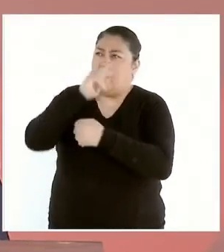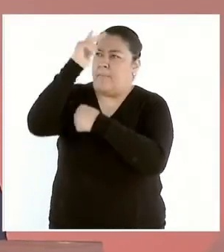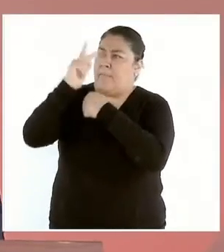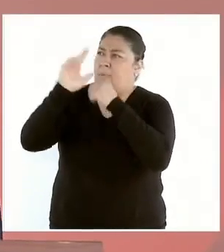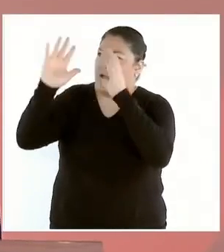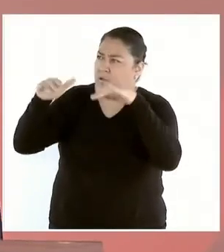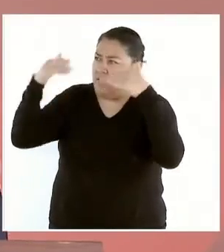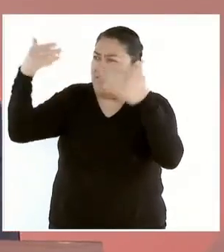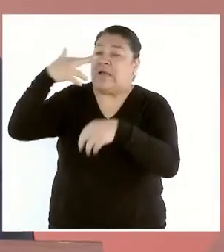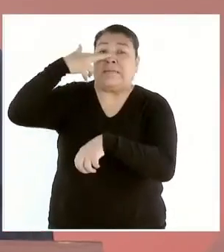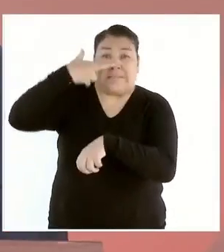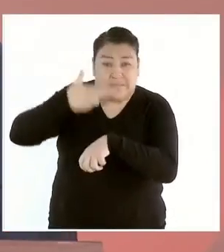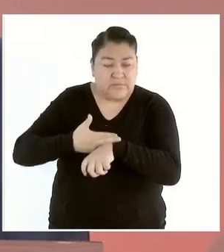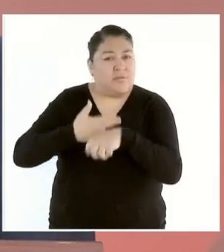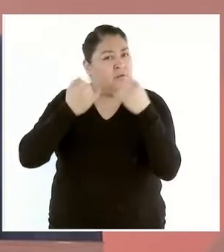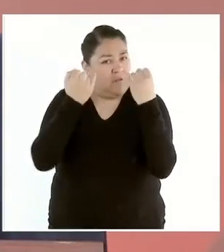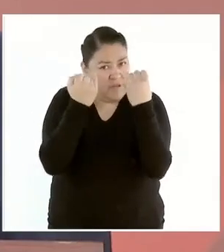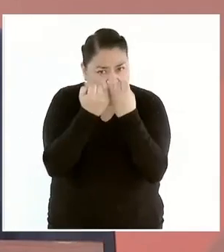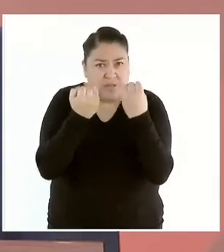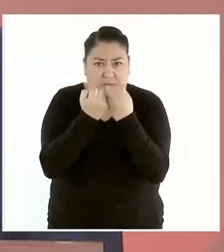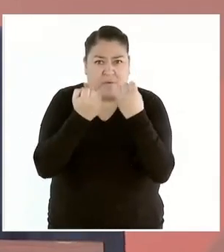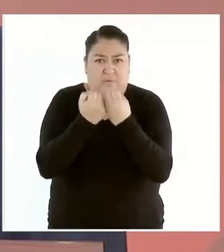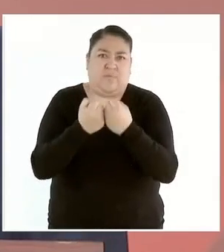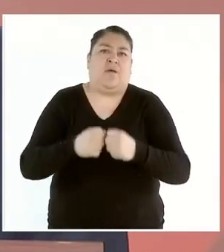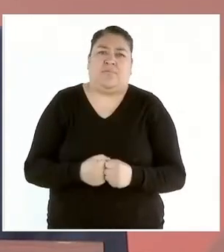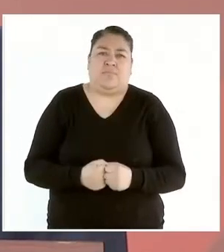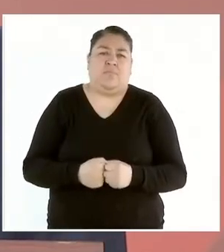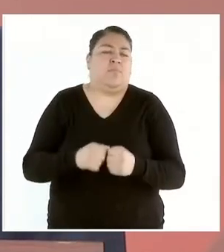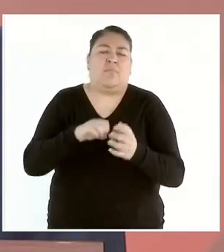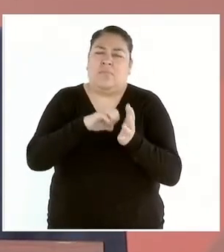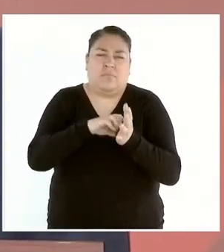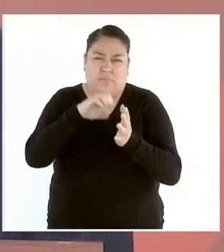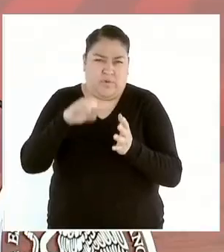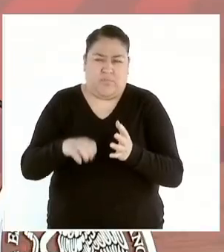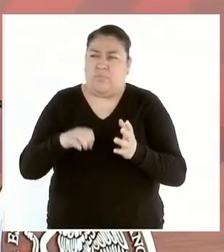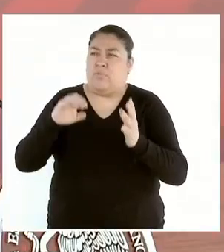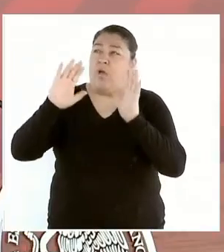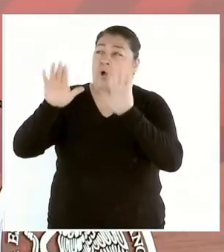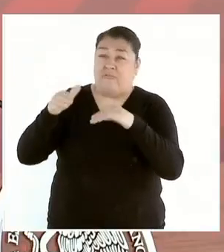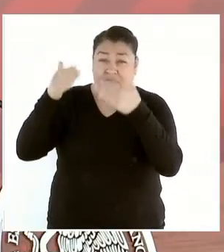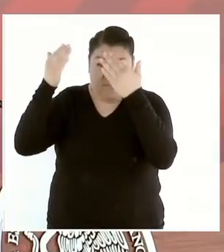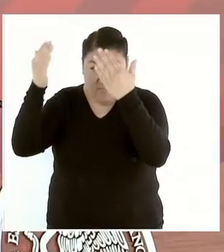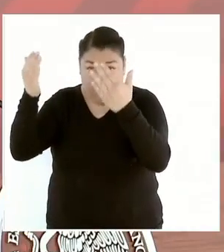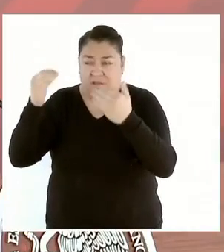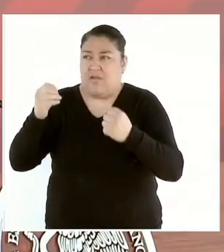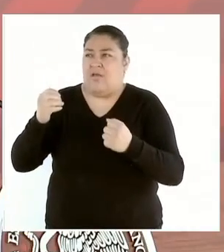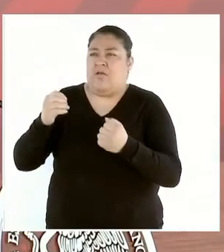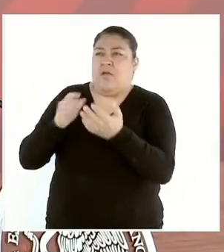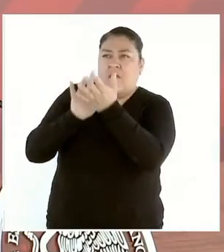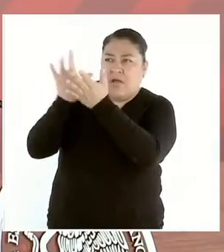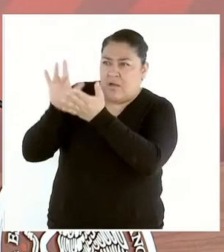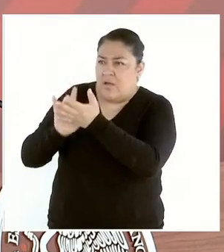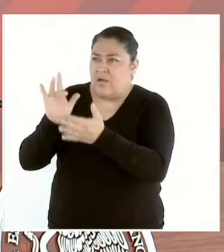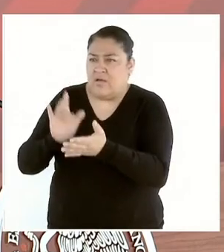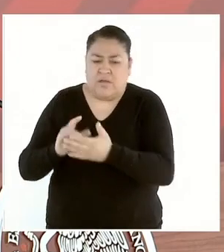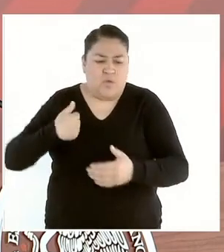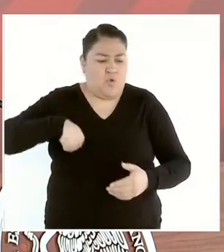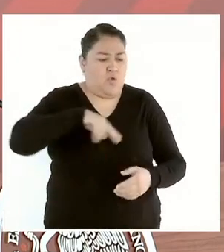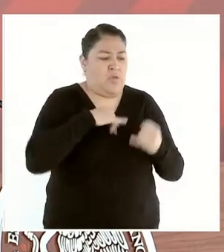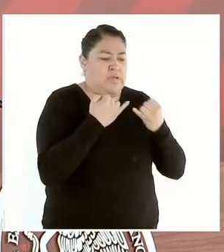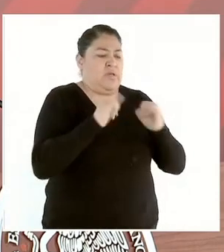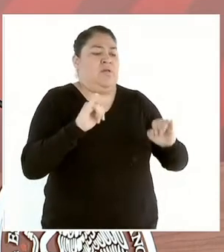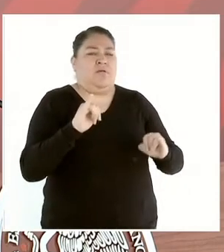pueden convertir en una falsa nuestra independencia nacional